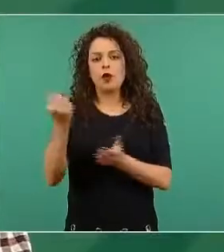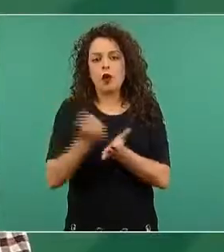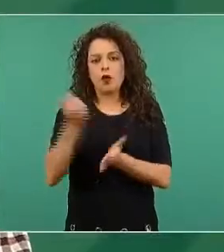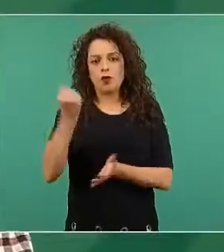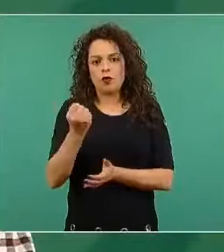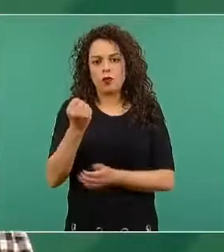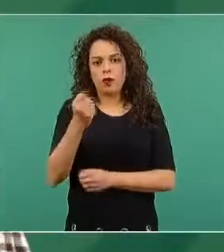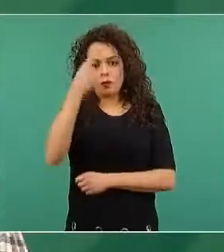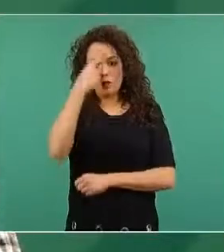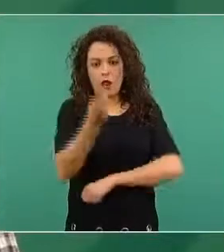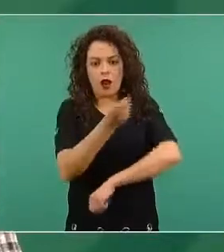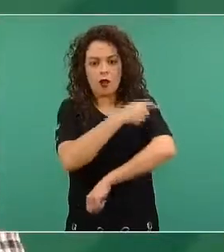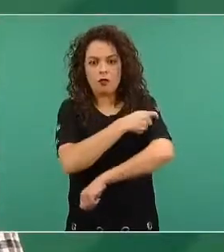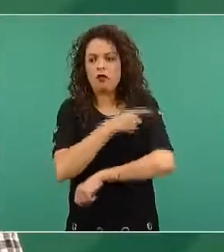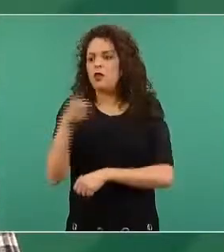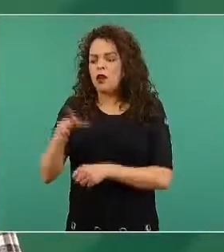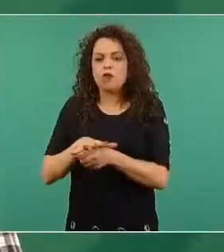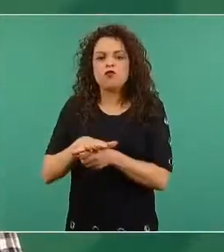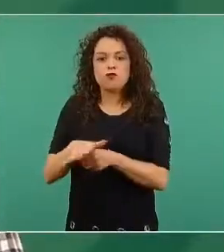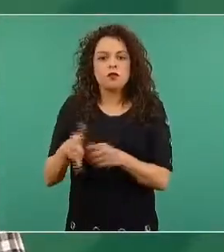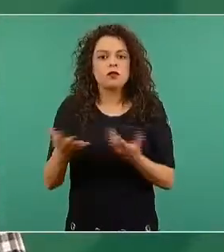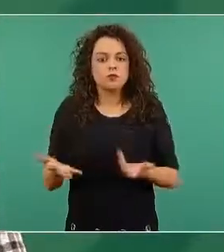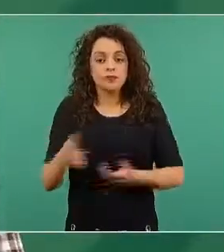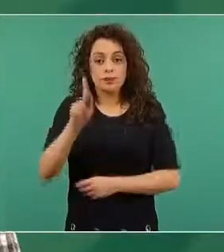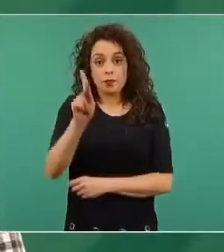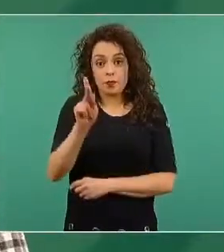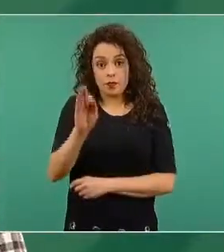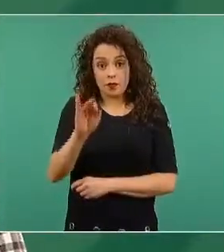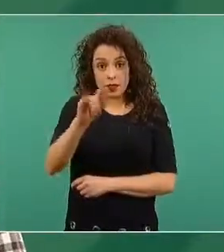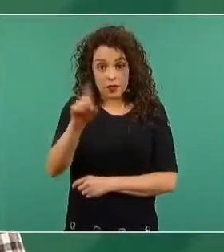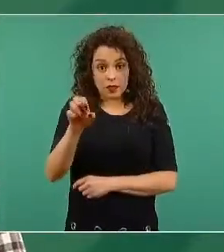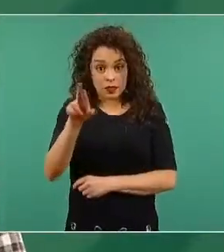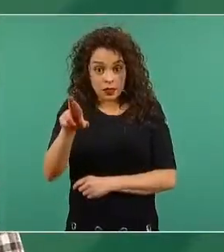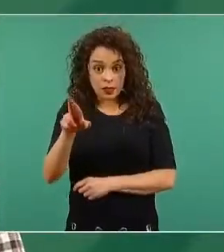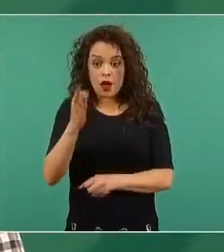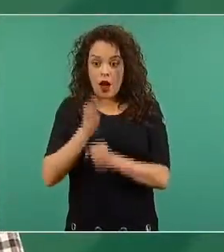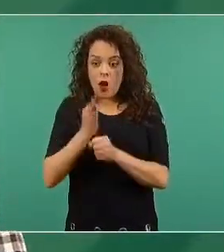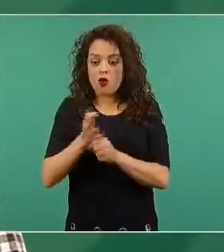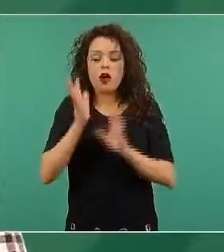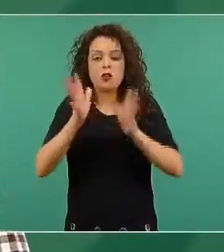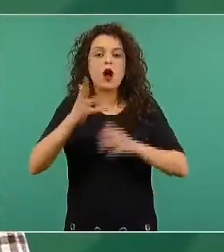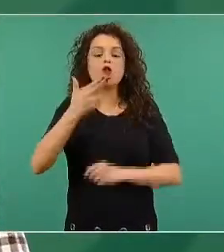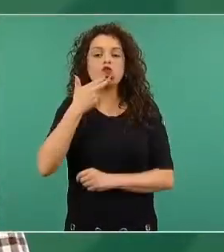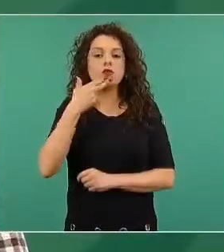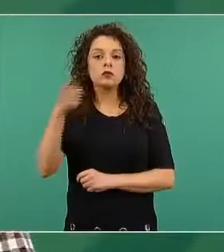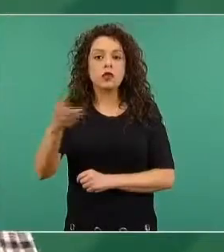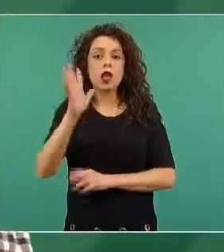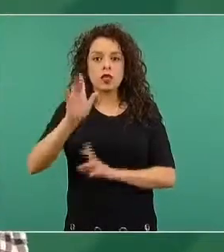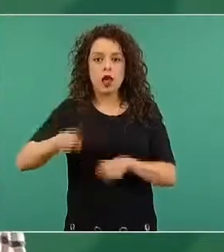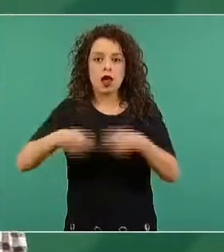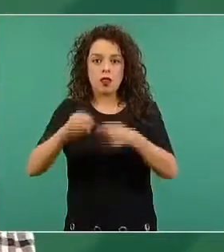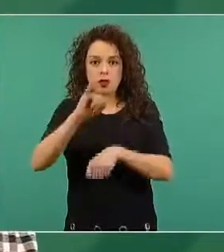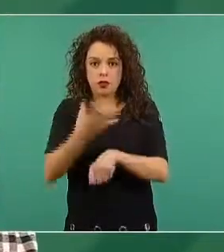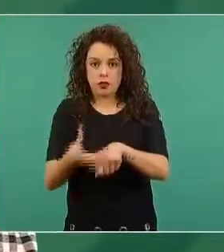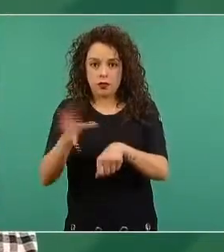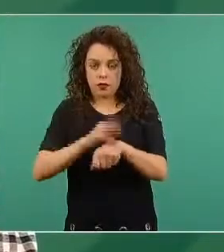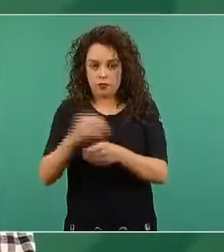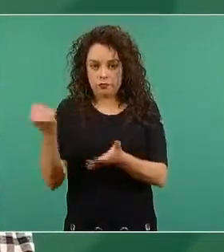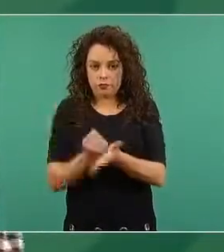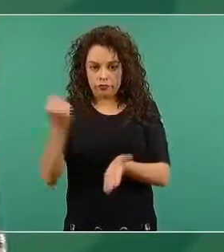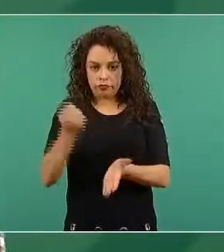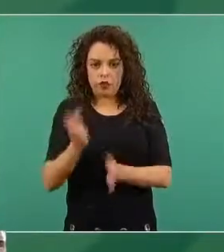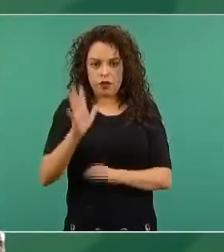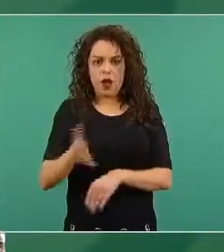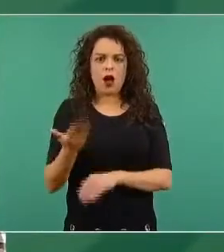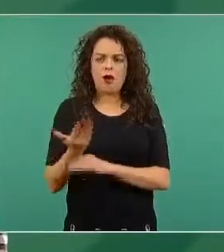vacunas, cuál es el estado que guardan. Pfizer, la vacuna que estamos usando, fue autorizada, así lo